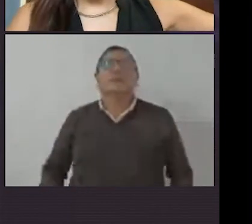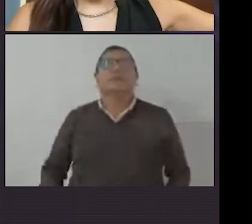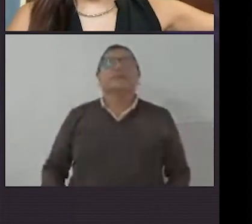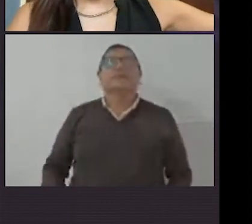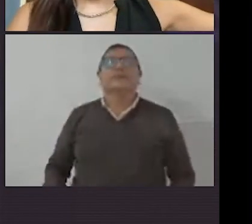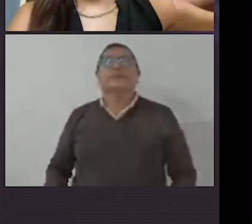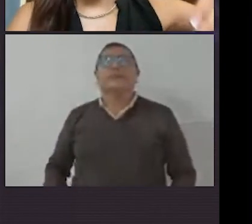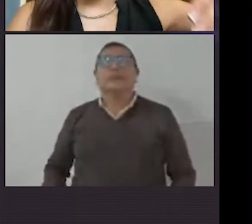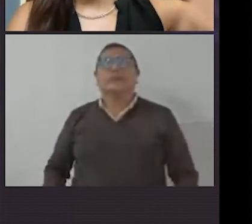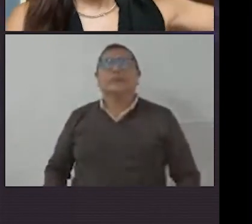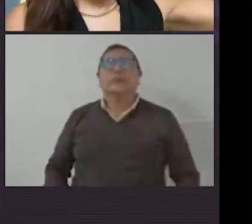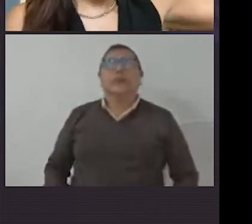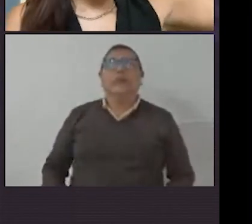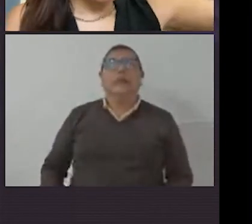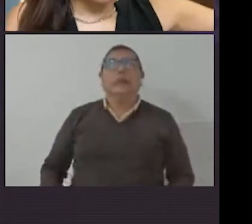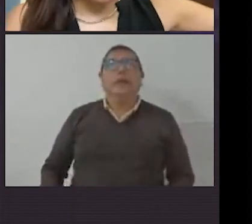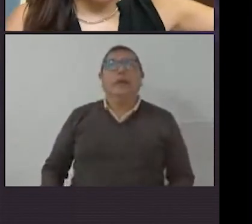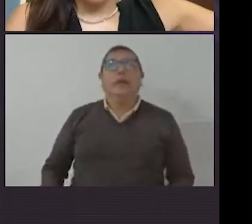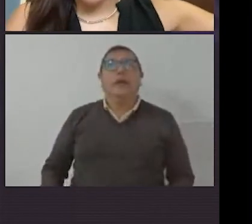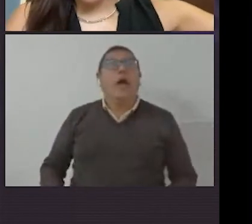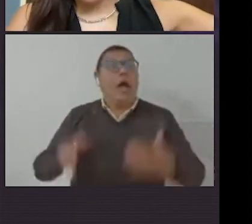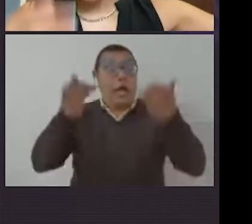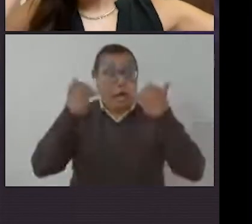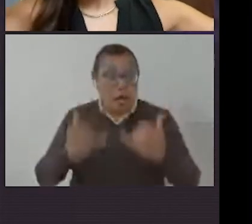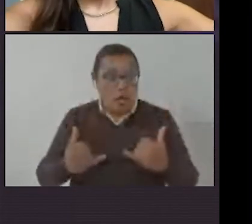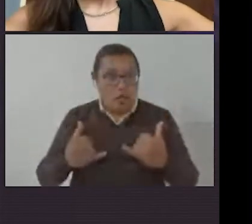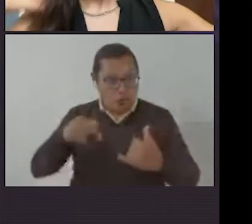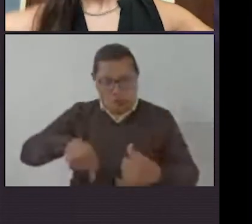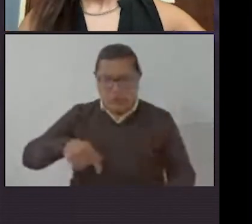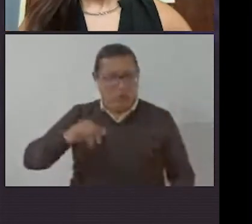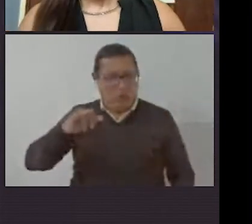O sea, hoy es jueves. El próximo jueves.